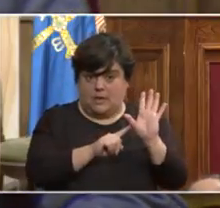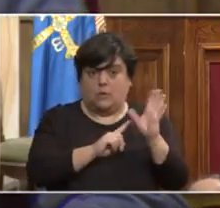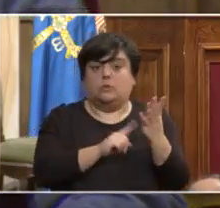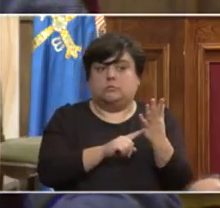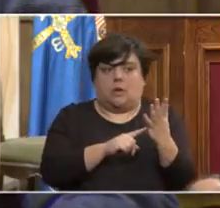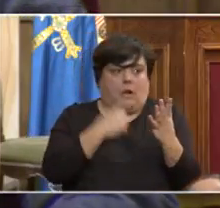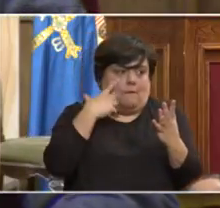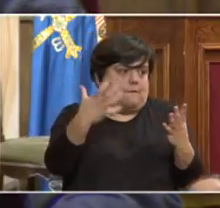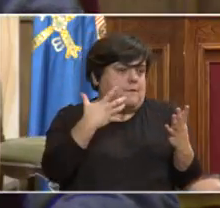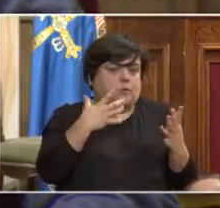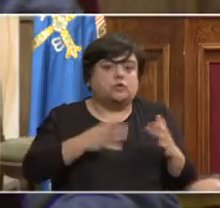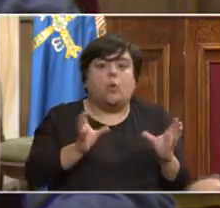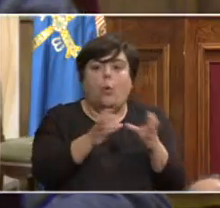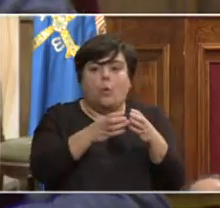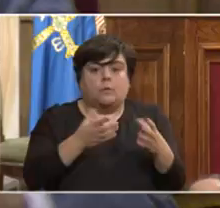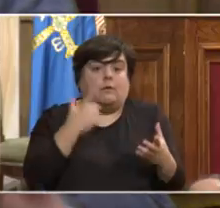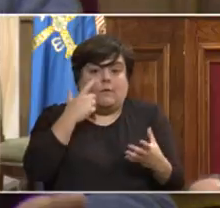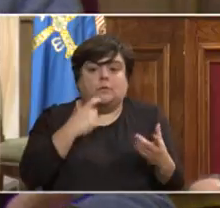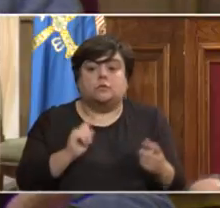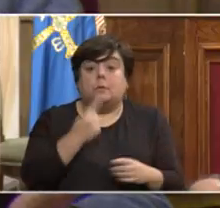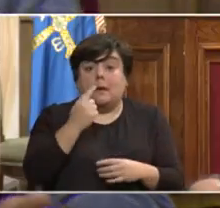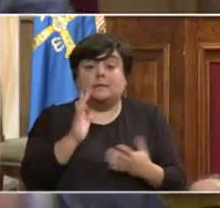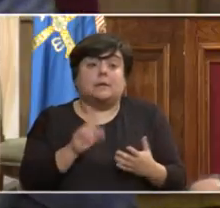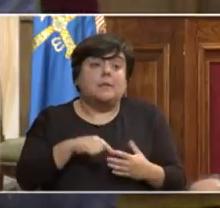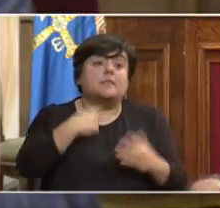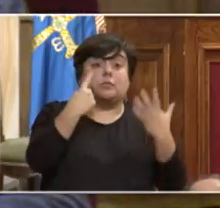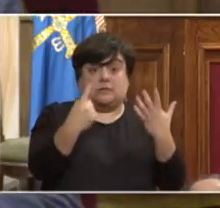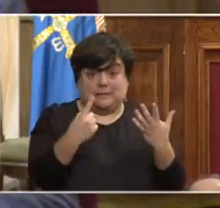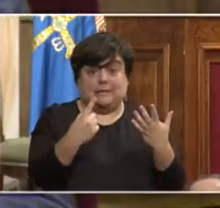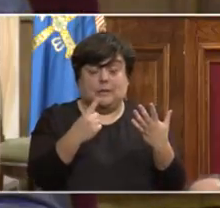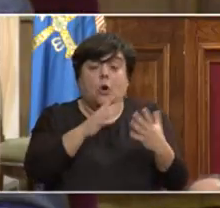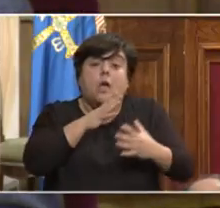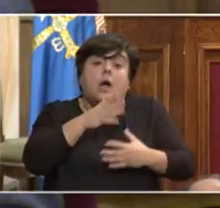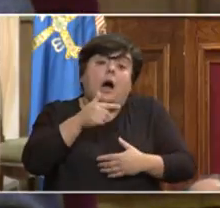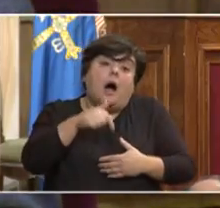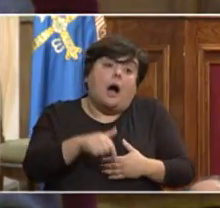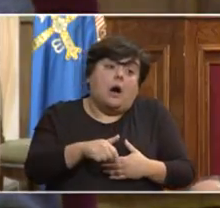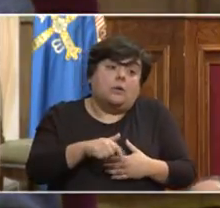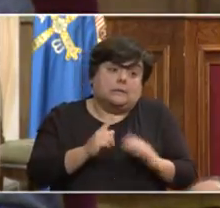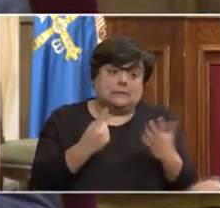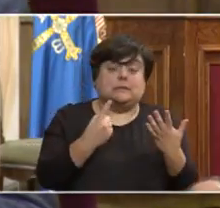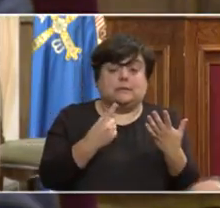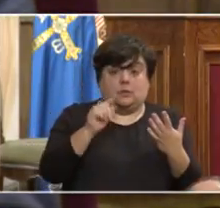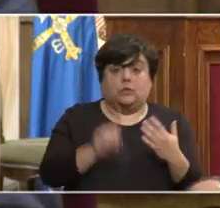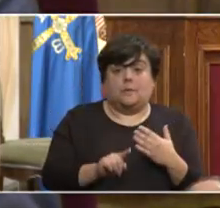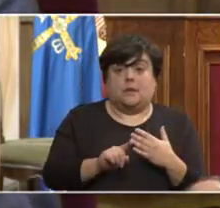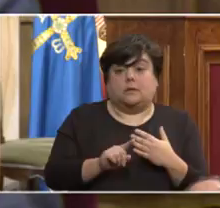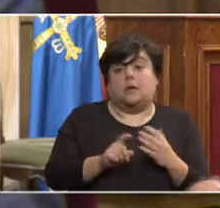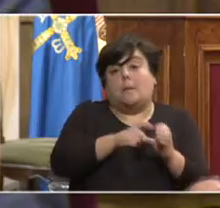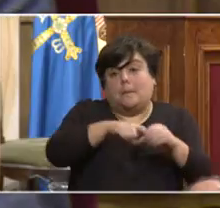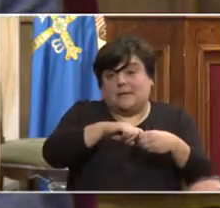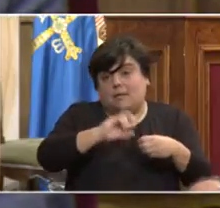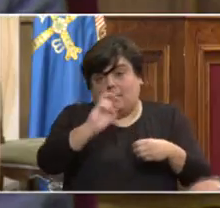conocida. Pero también fuimos sexteto en otro momento y ahora nuevamente sexteto con nuevos